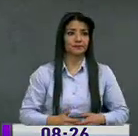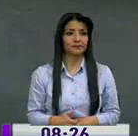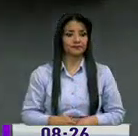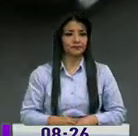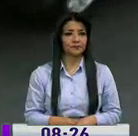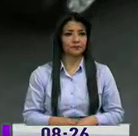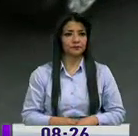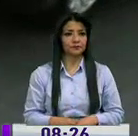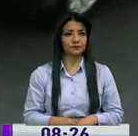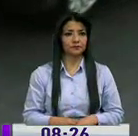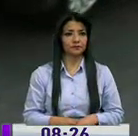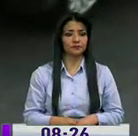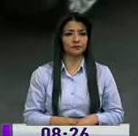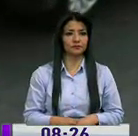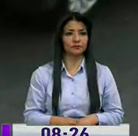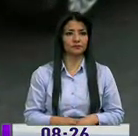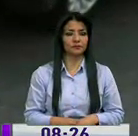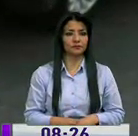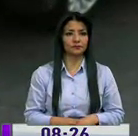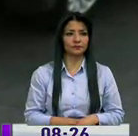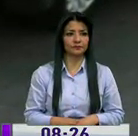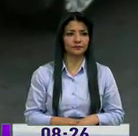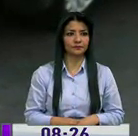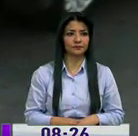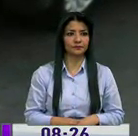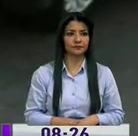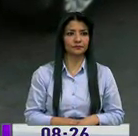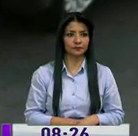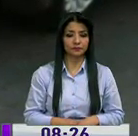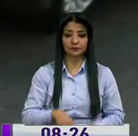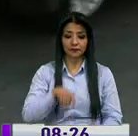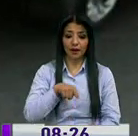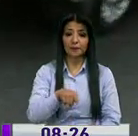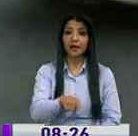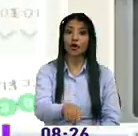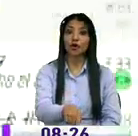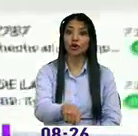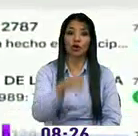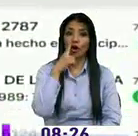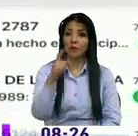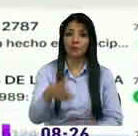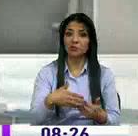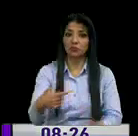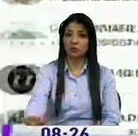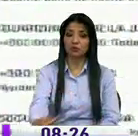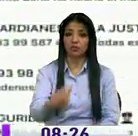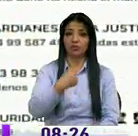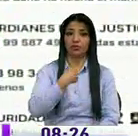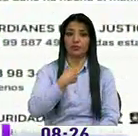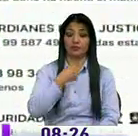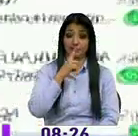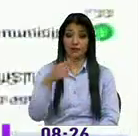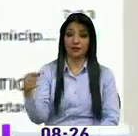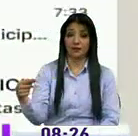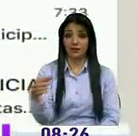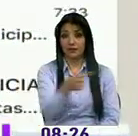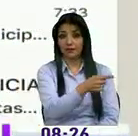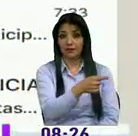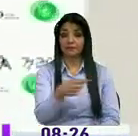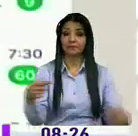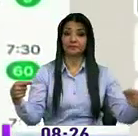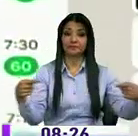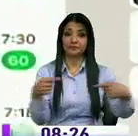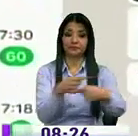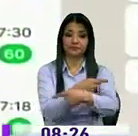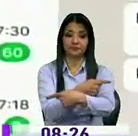mire, ahí está. La flecha está, pero para abajo. Y a él no le da la gana. Mire, ahí está. Esto es en